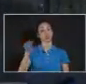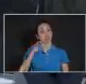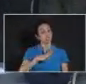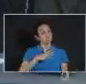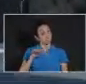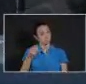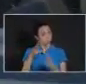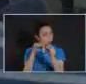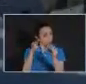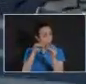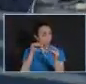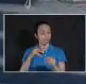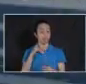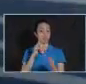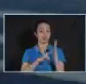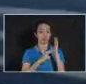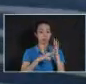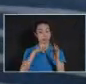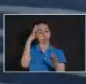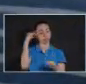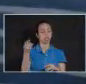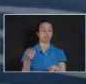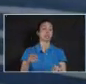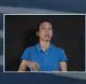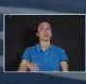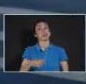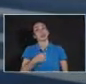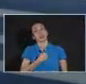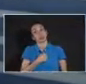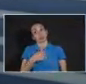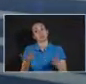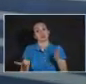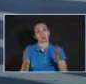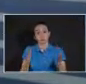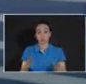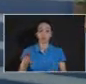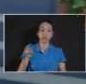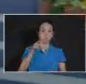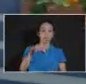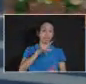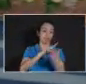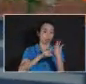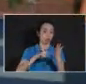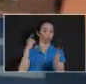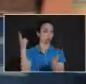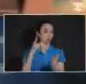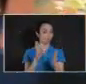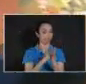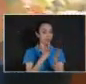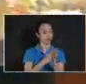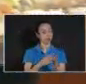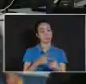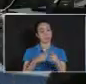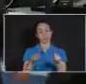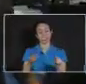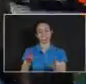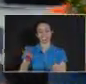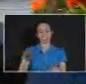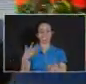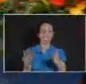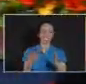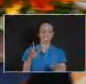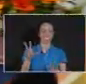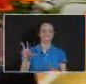usted ya leyó toda la Biblia, pero si no la ha leído porque está leyendo otro libro, déjeme